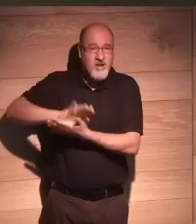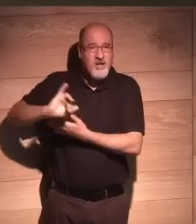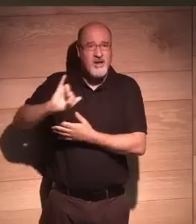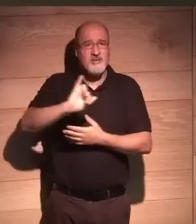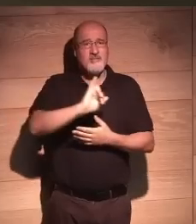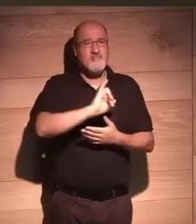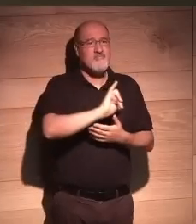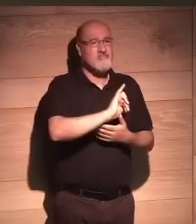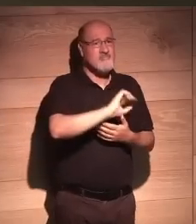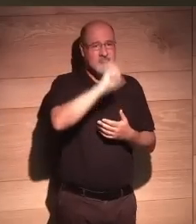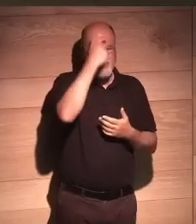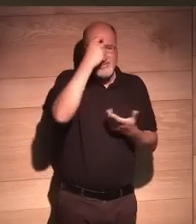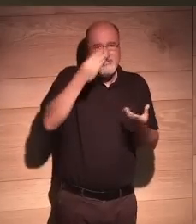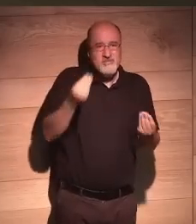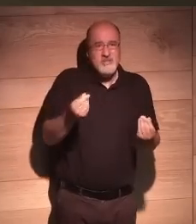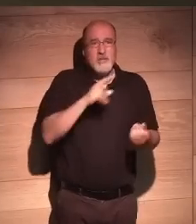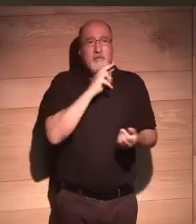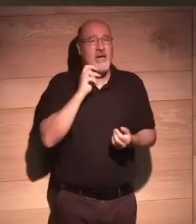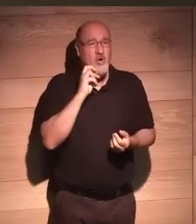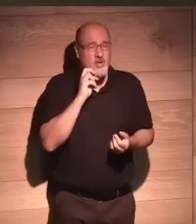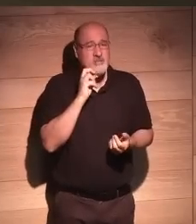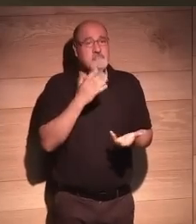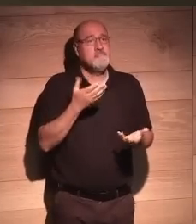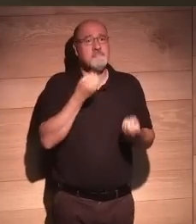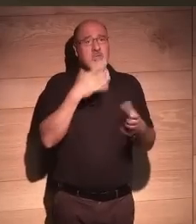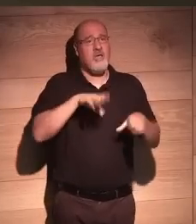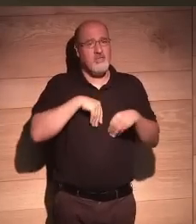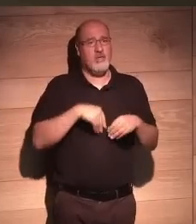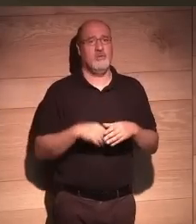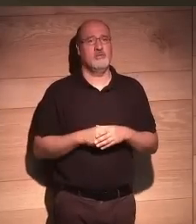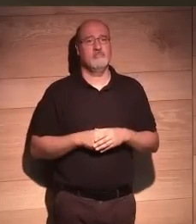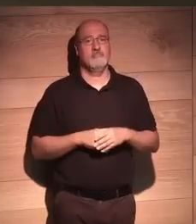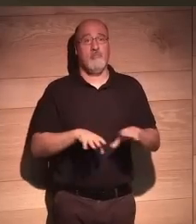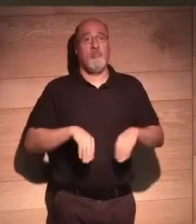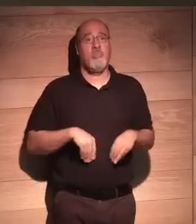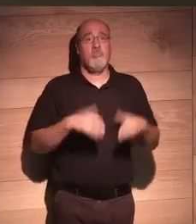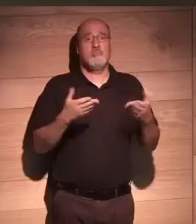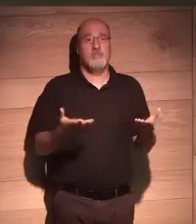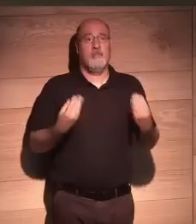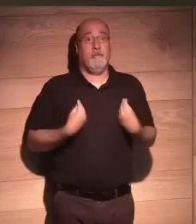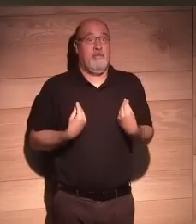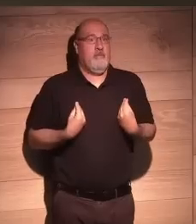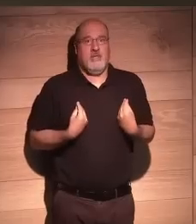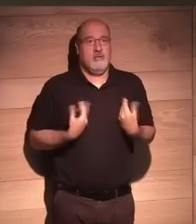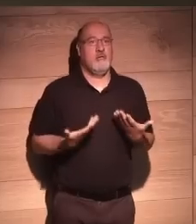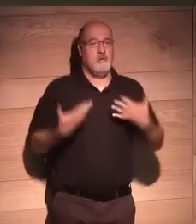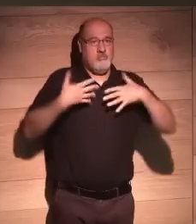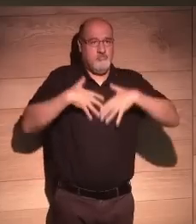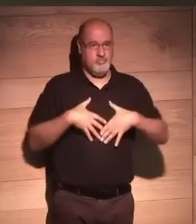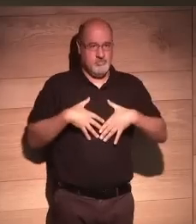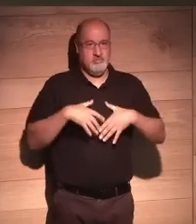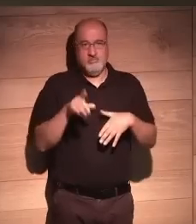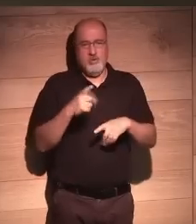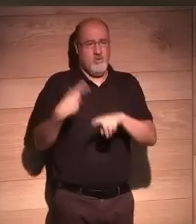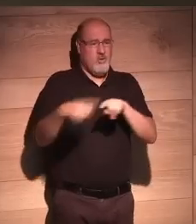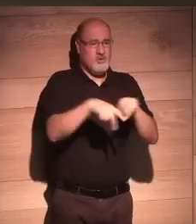pues eso, insisto otra vez en valores, pues me parece aceptable. Y aunque no se vivan, y ahora mismo pues todas